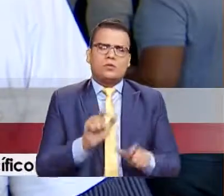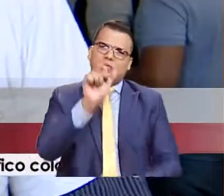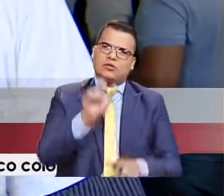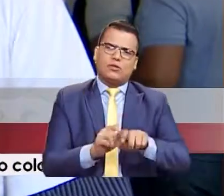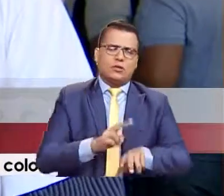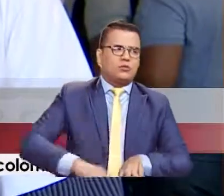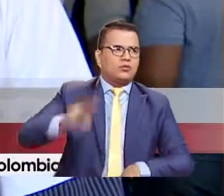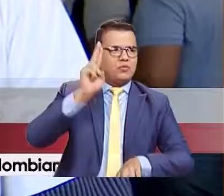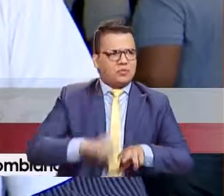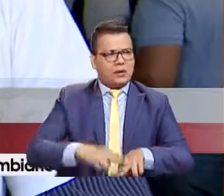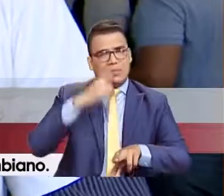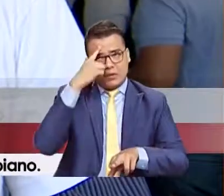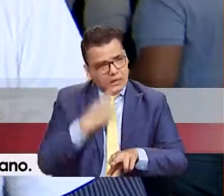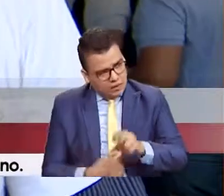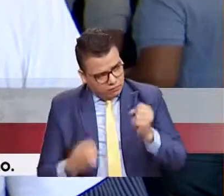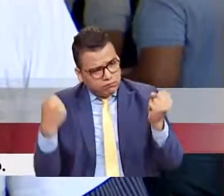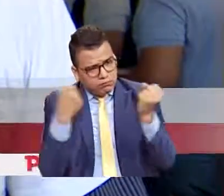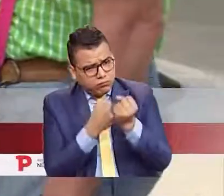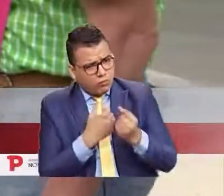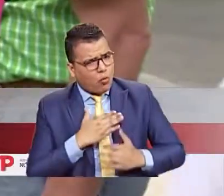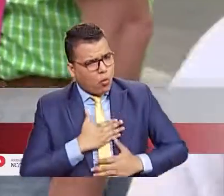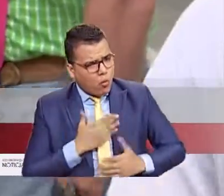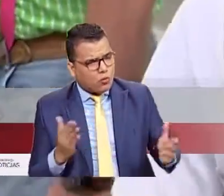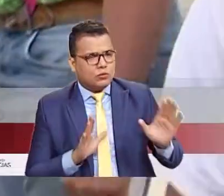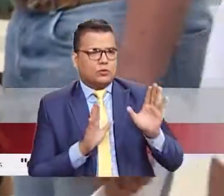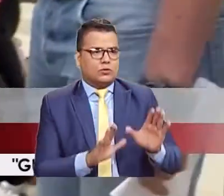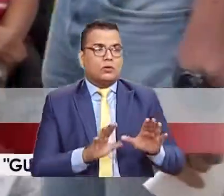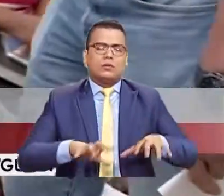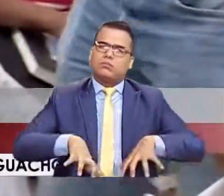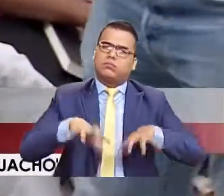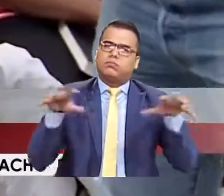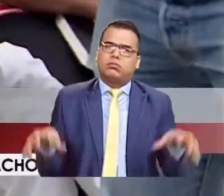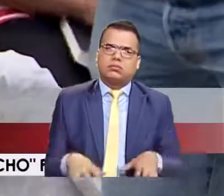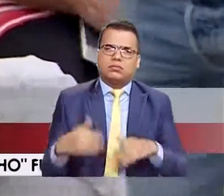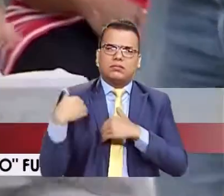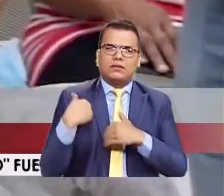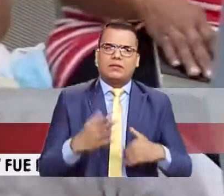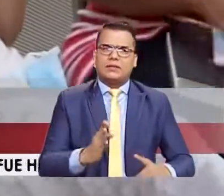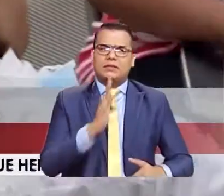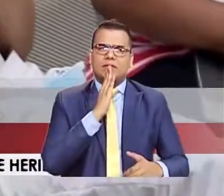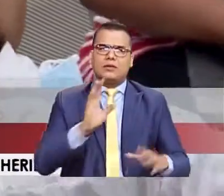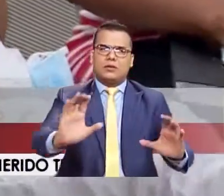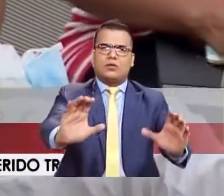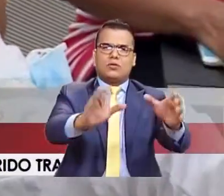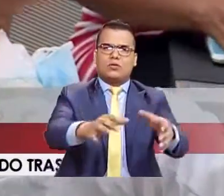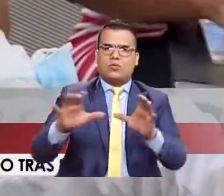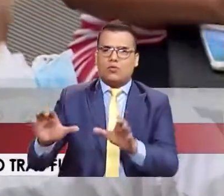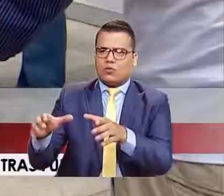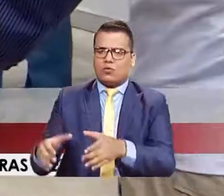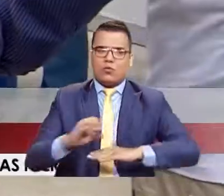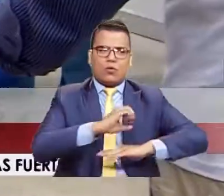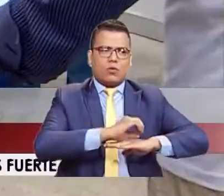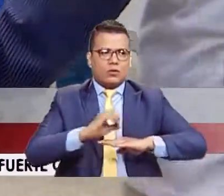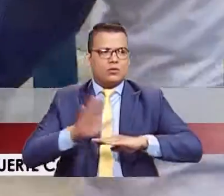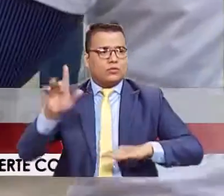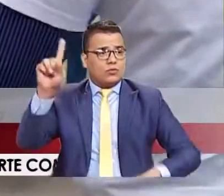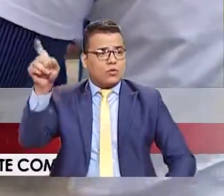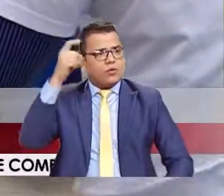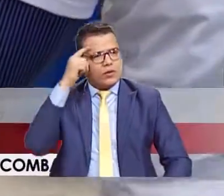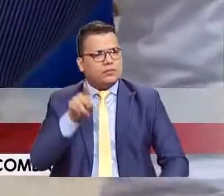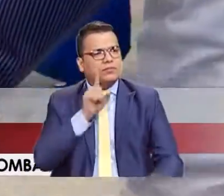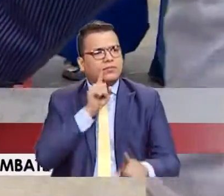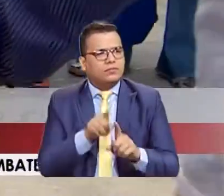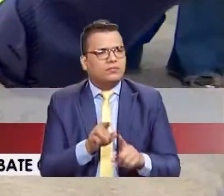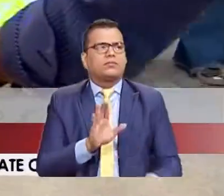pie que se unieron en torno a estas propuestas esta jornada fue planeada por diferentes organizaciones gubernamentales con el fin de brindar un